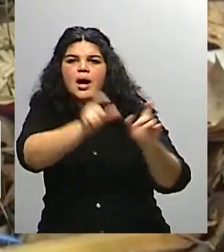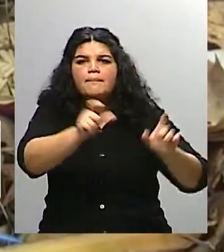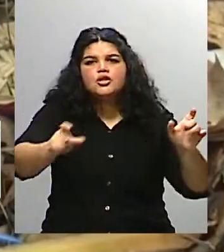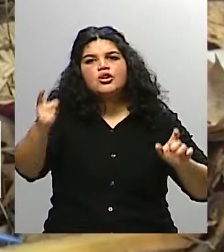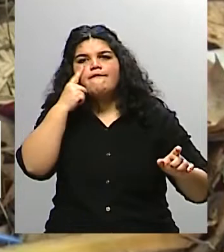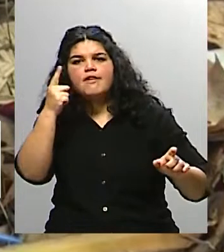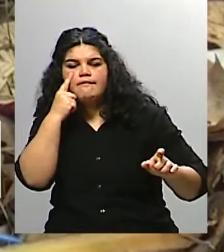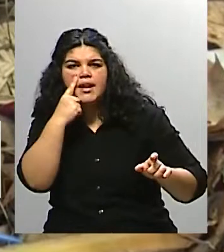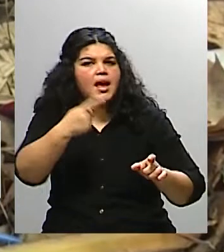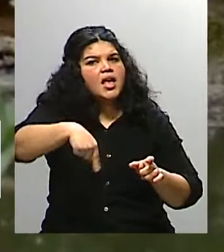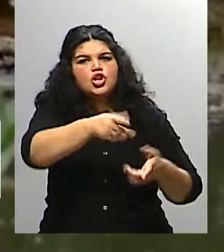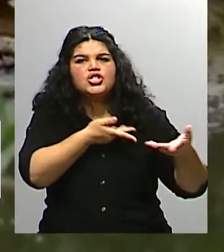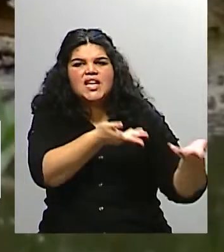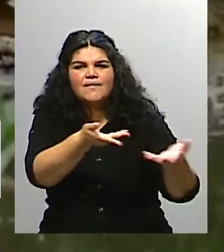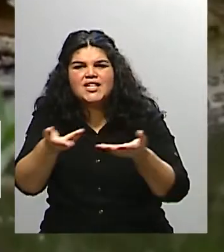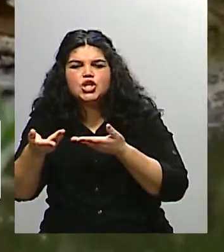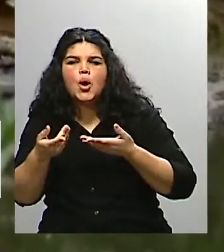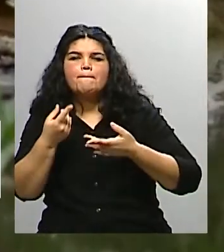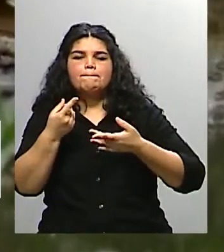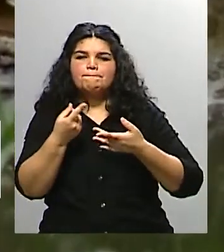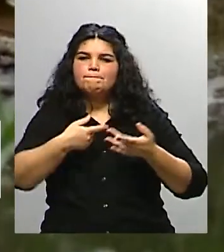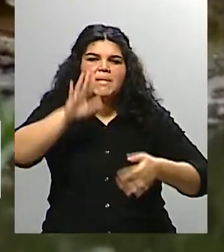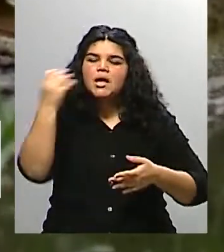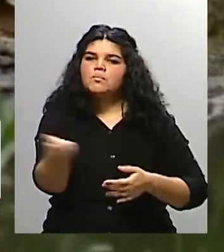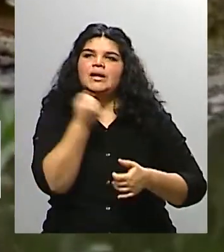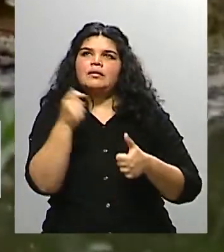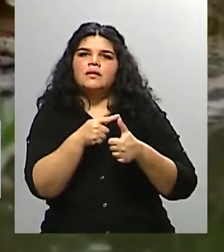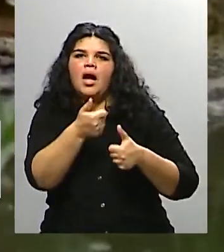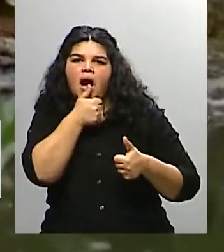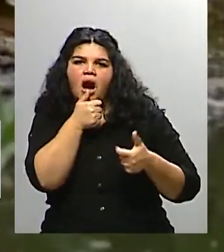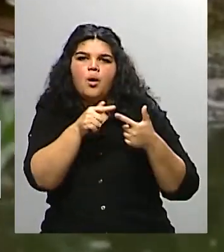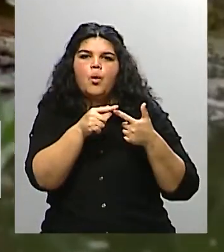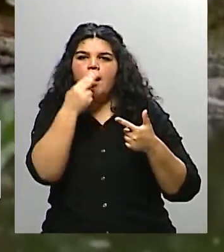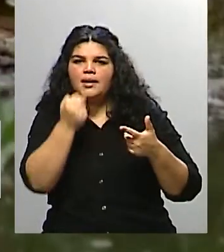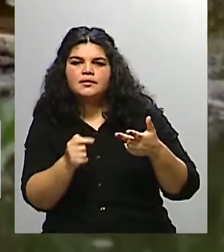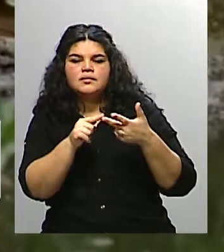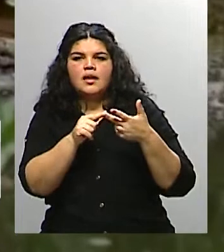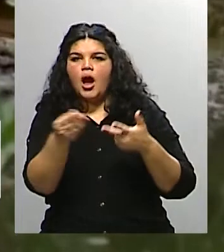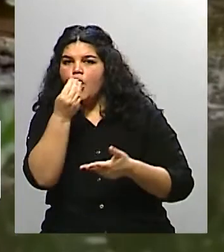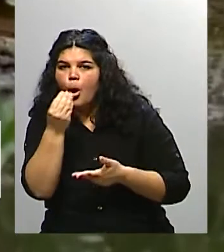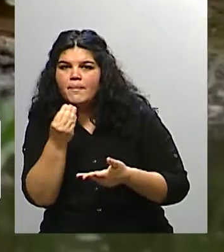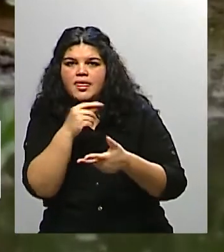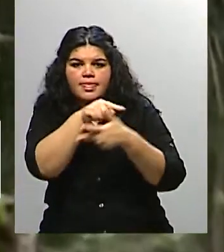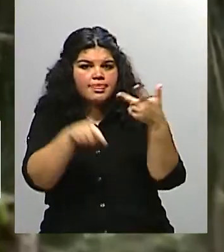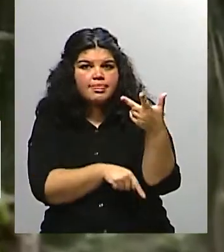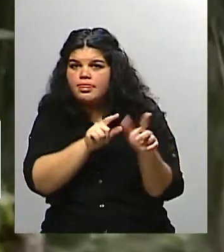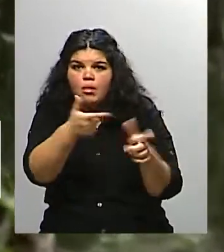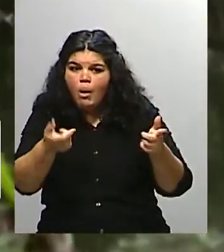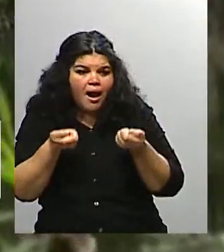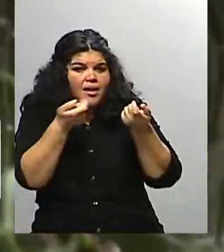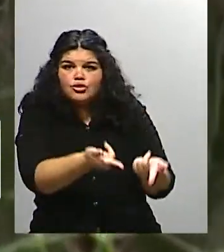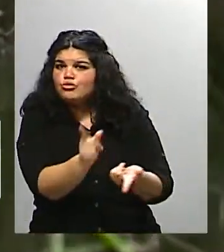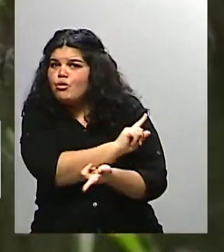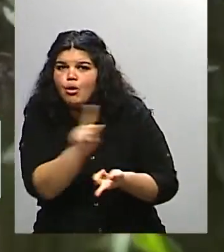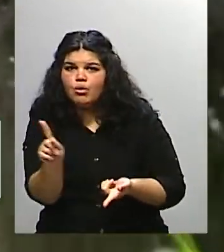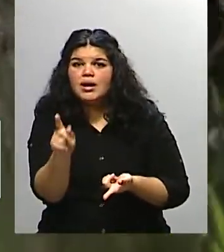servicios primarios, agua, electricidad, comida, cada vez es mayor, y eso es, digamos,